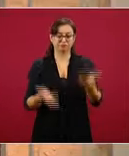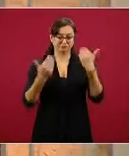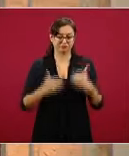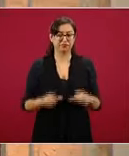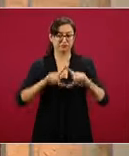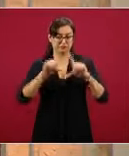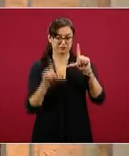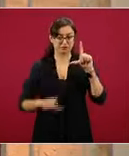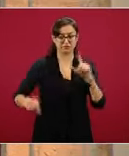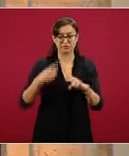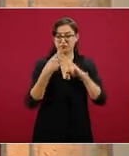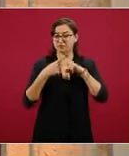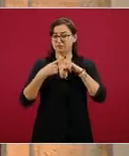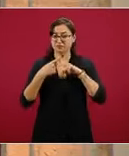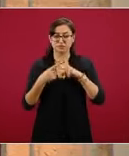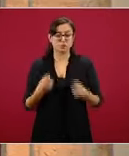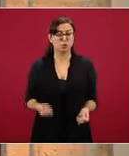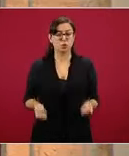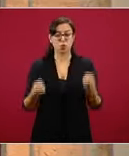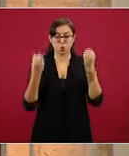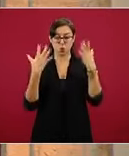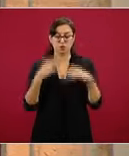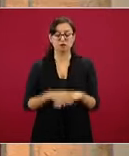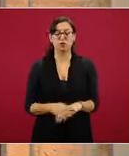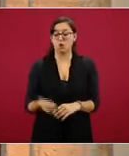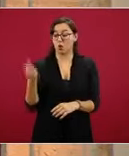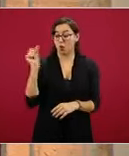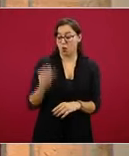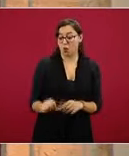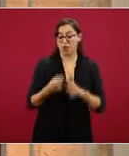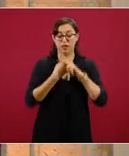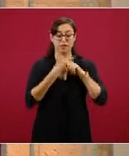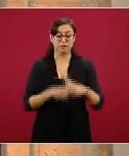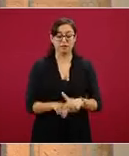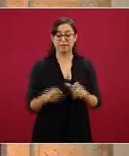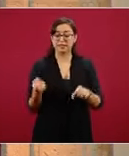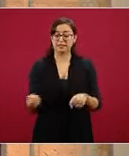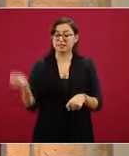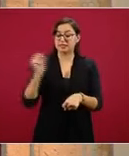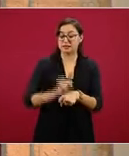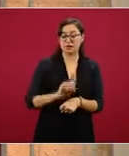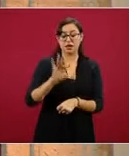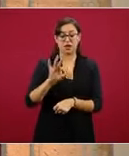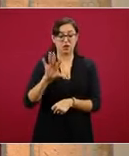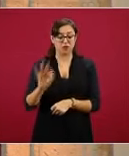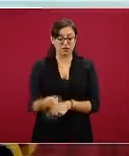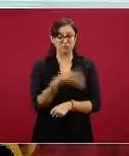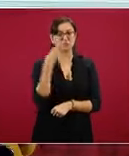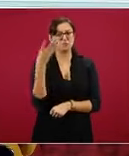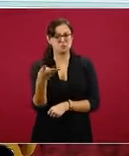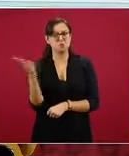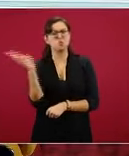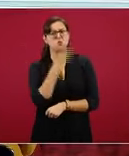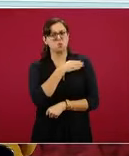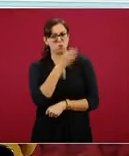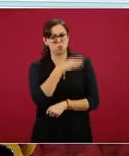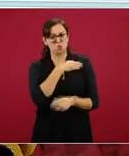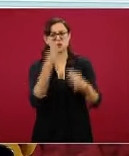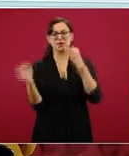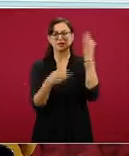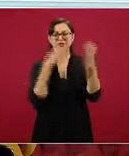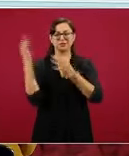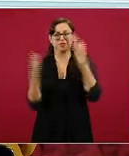nacional. Tenemos hoy día que inicia la semana 44, pues digamos que buenas noticias en el sentido de que